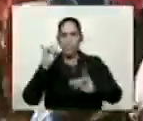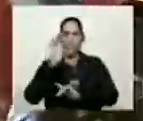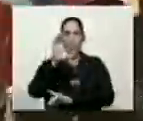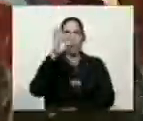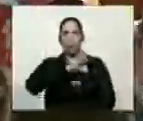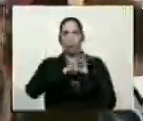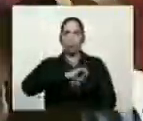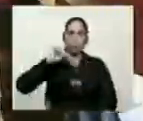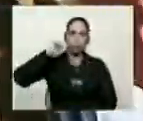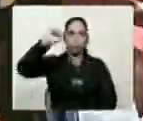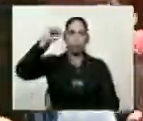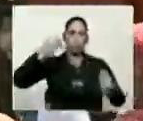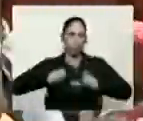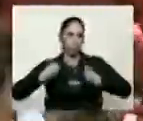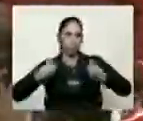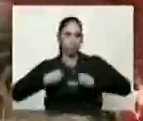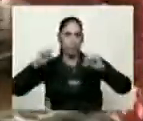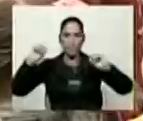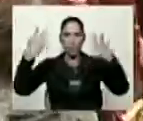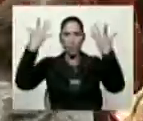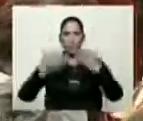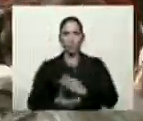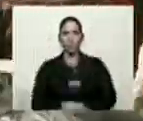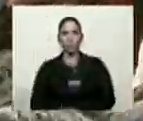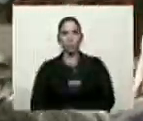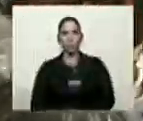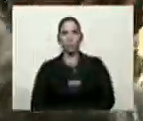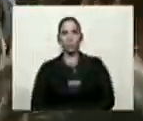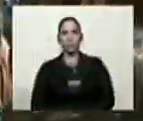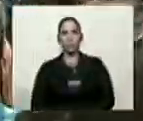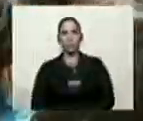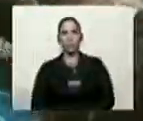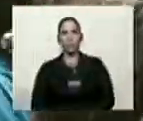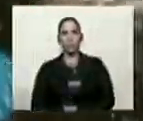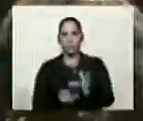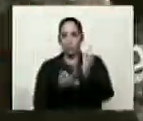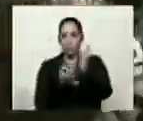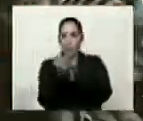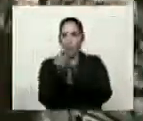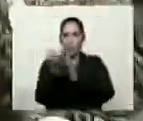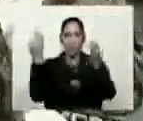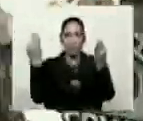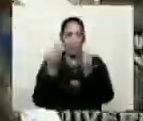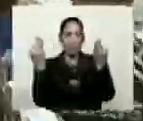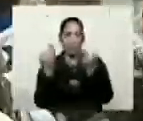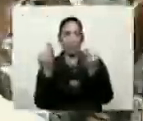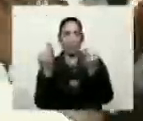patria socialista! ¡Leales!